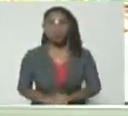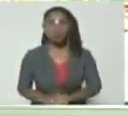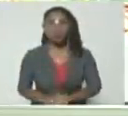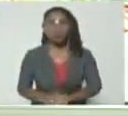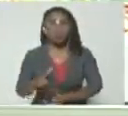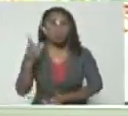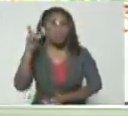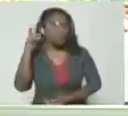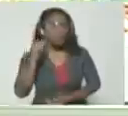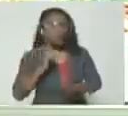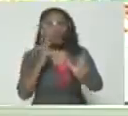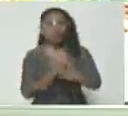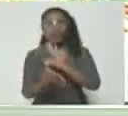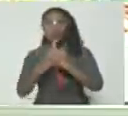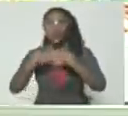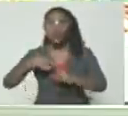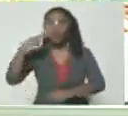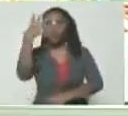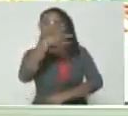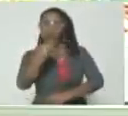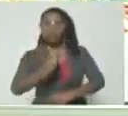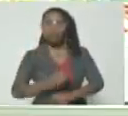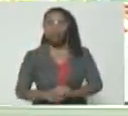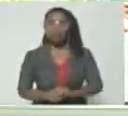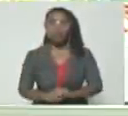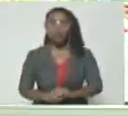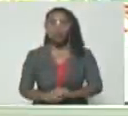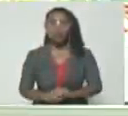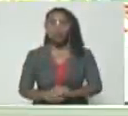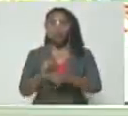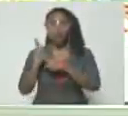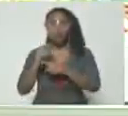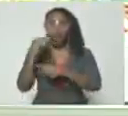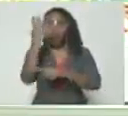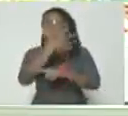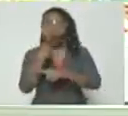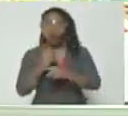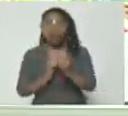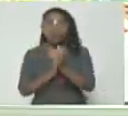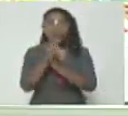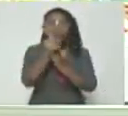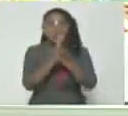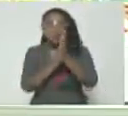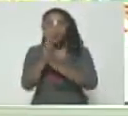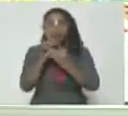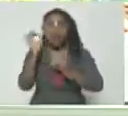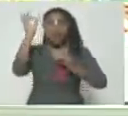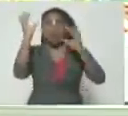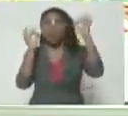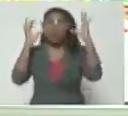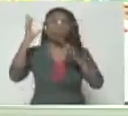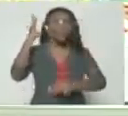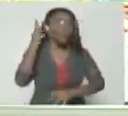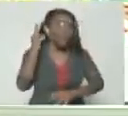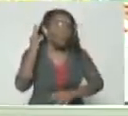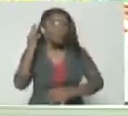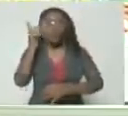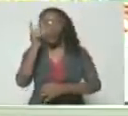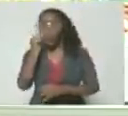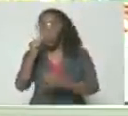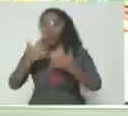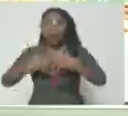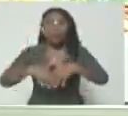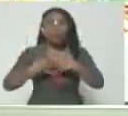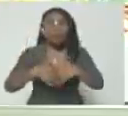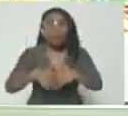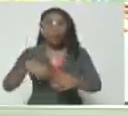oído, sobre todo a la juventud, a esta juventud emprendedora, mujeres empresarias, hombres